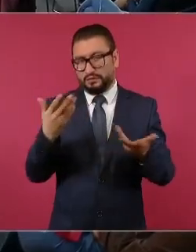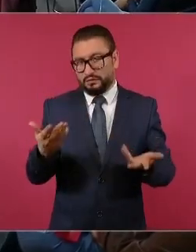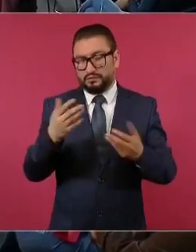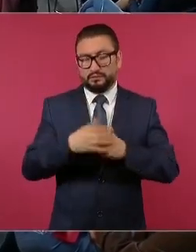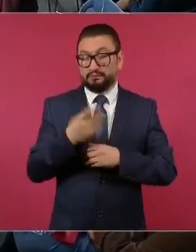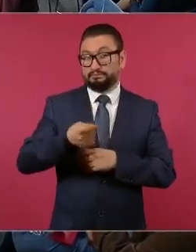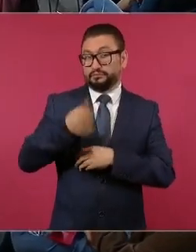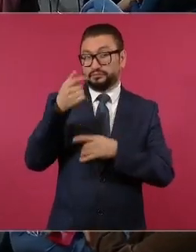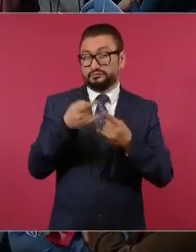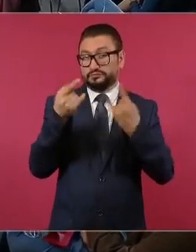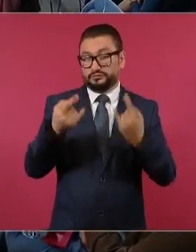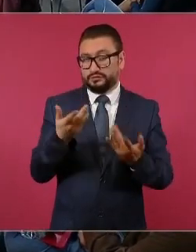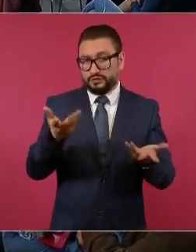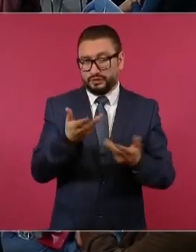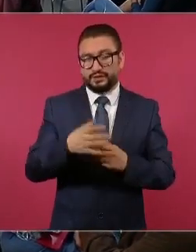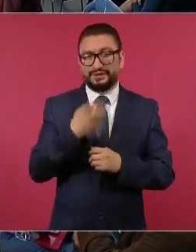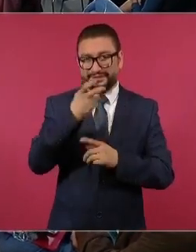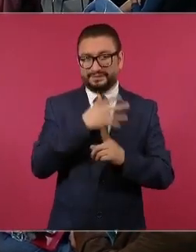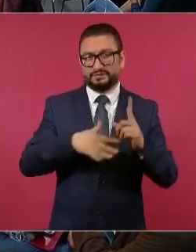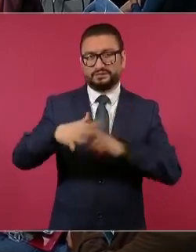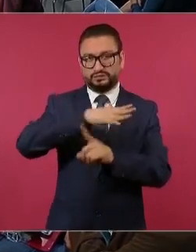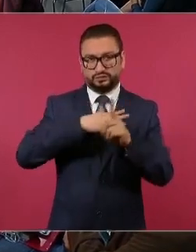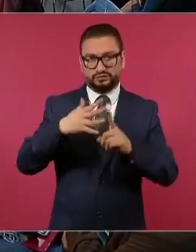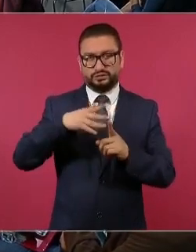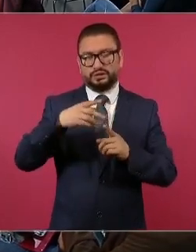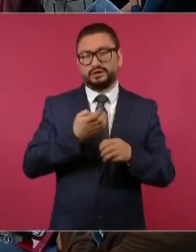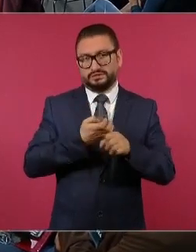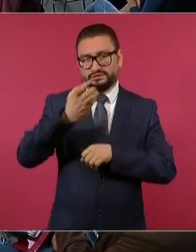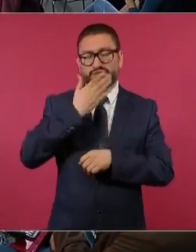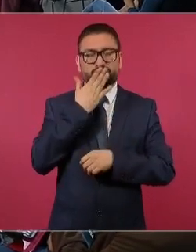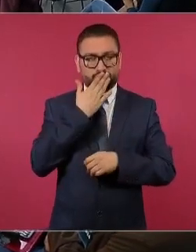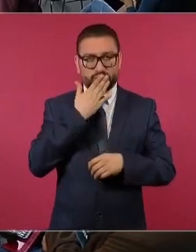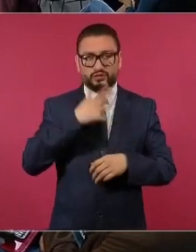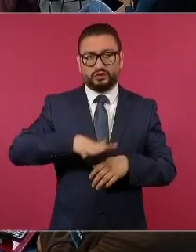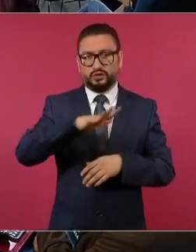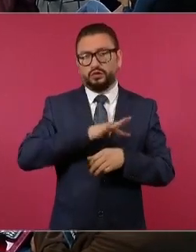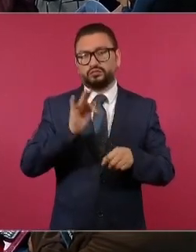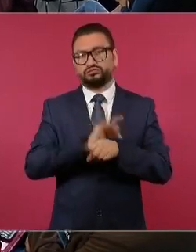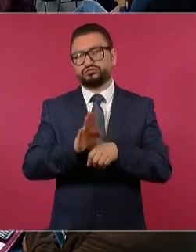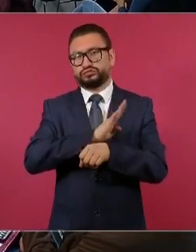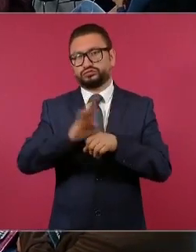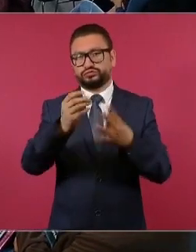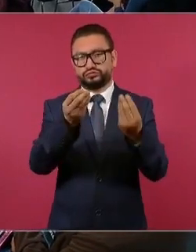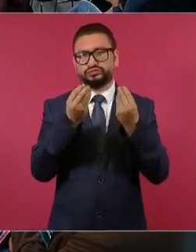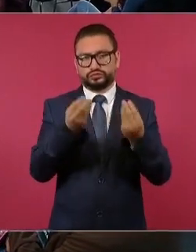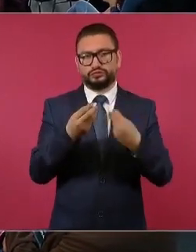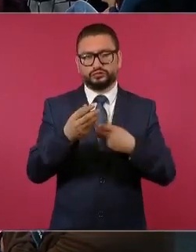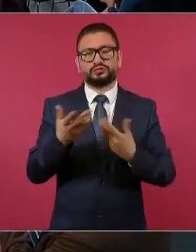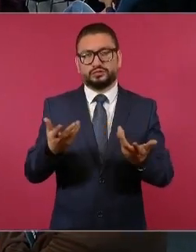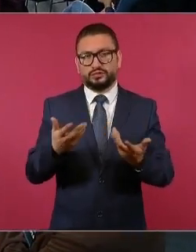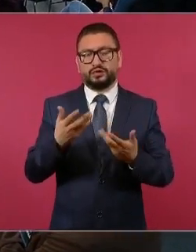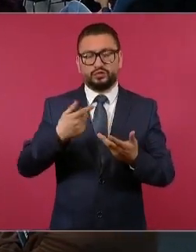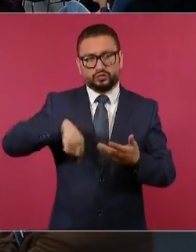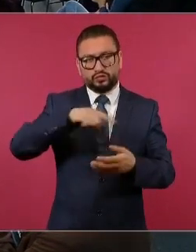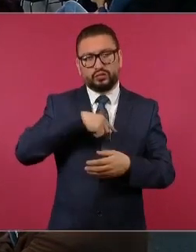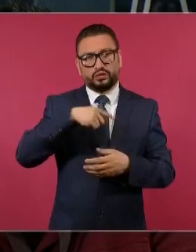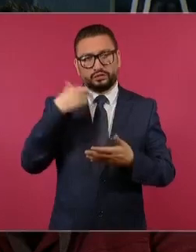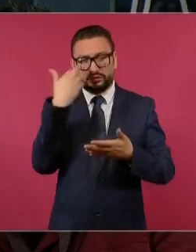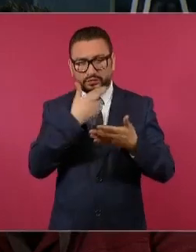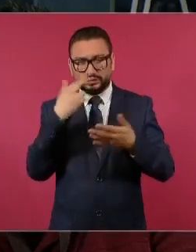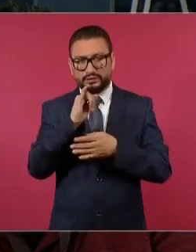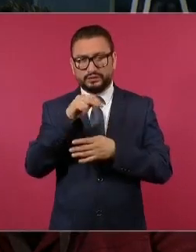este contexto, bueno, decir que nuestro estado de Sonora pues se ha visto muy beneficiado. De hecho, revisando los números,